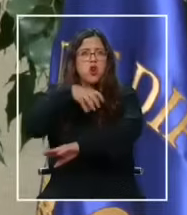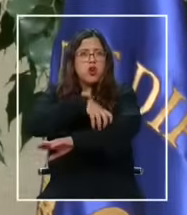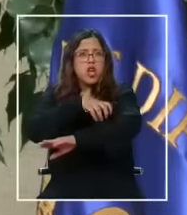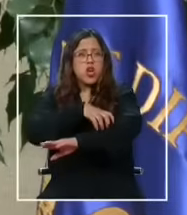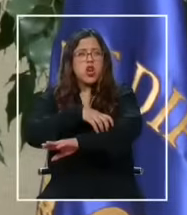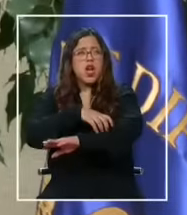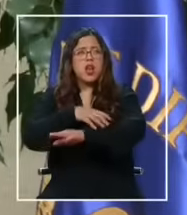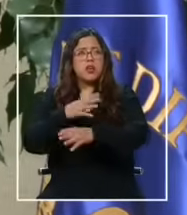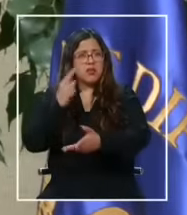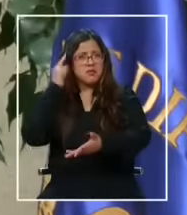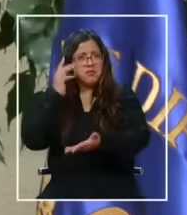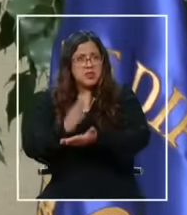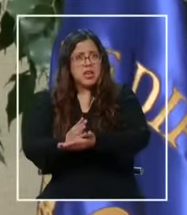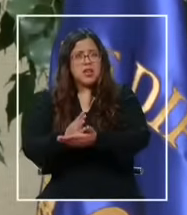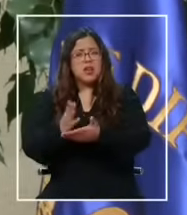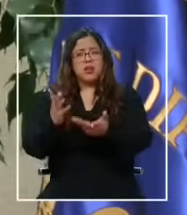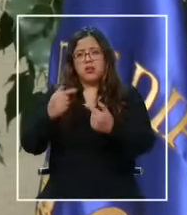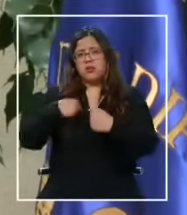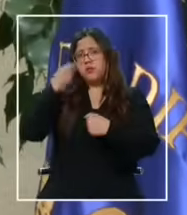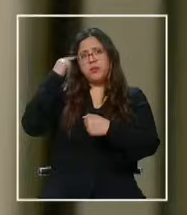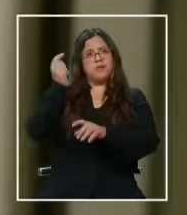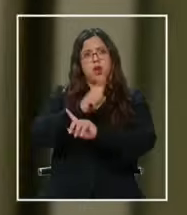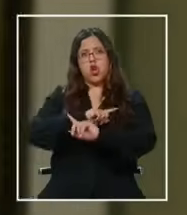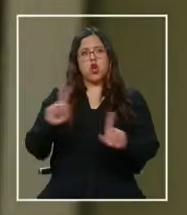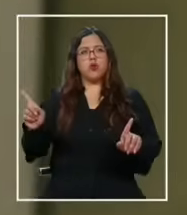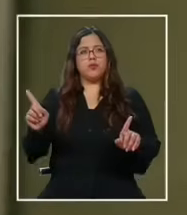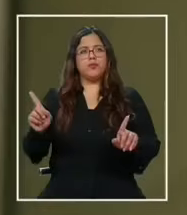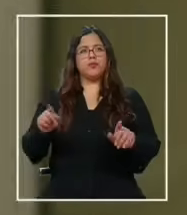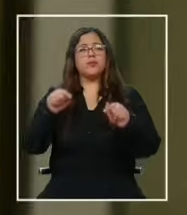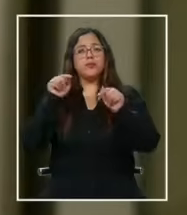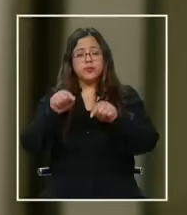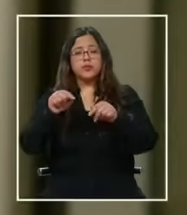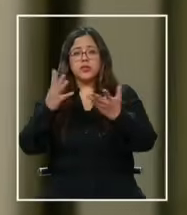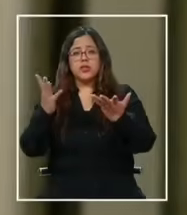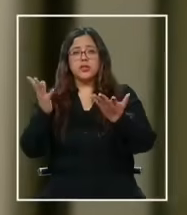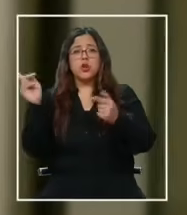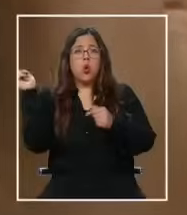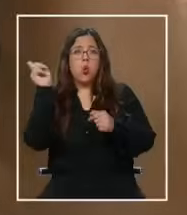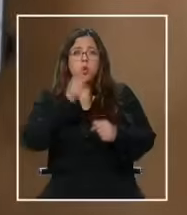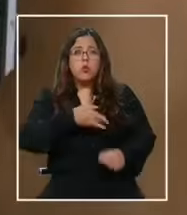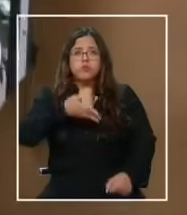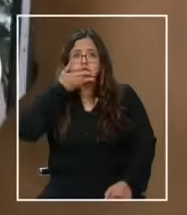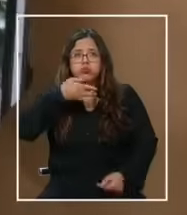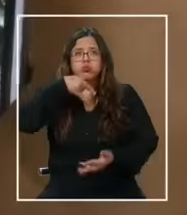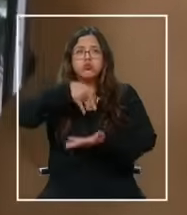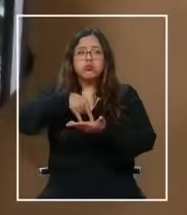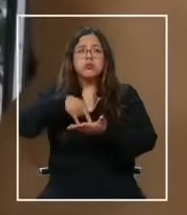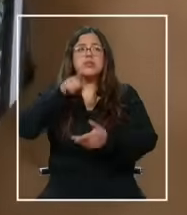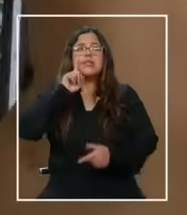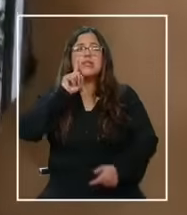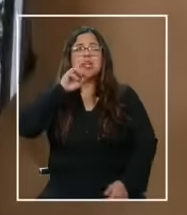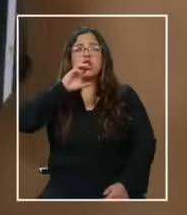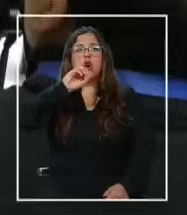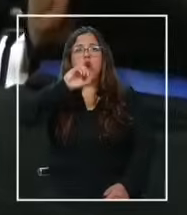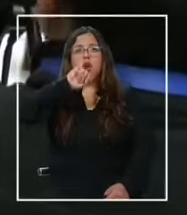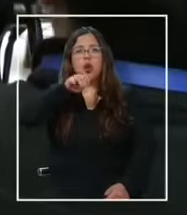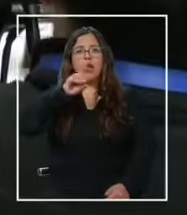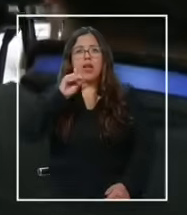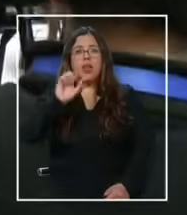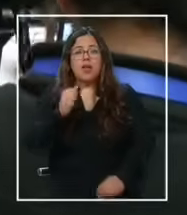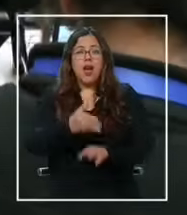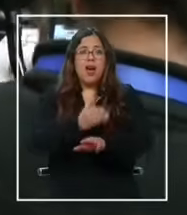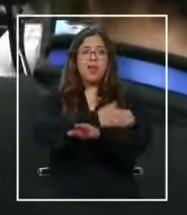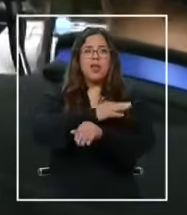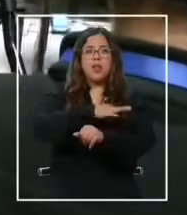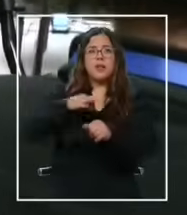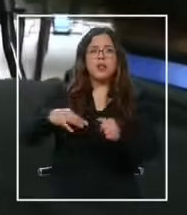eso lo descarto de manera absoluta y tajante fue una de las útimas palabras en el congreso de Mauricio oeda antes de que el